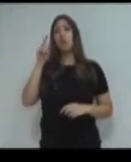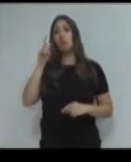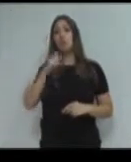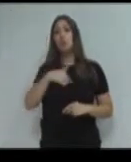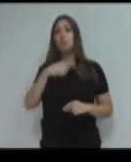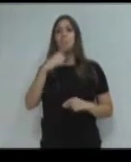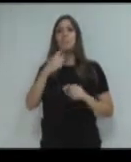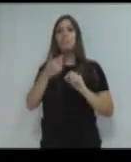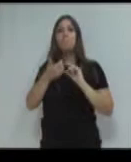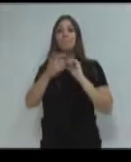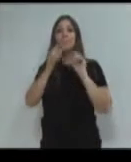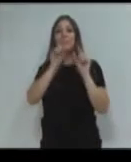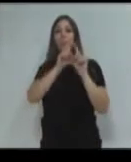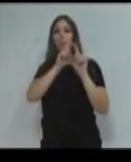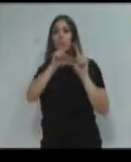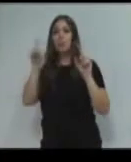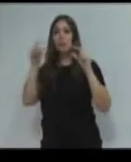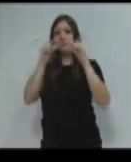seleccionar